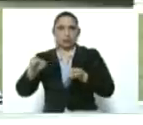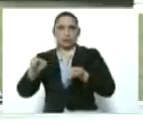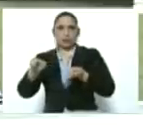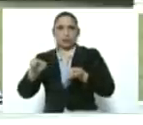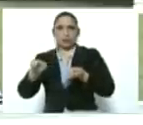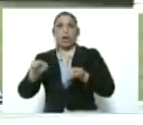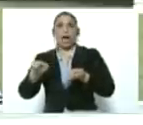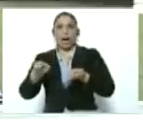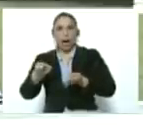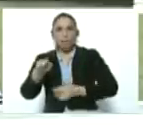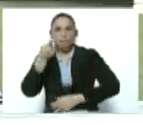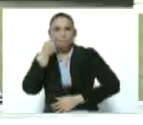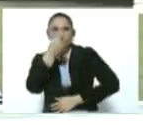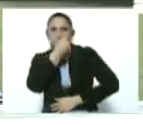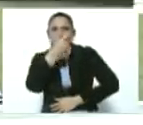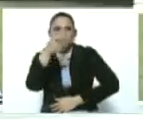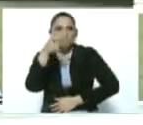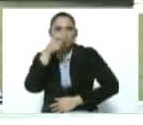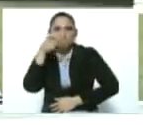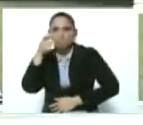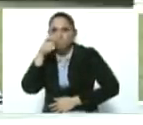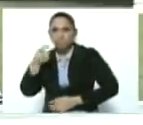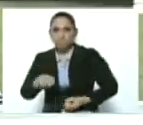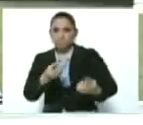bueno metiendo el ojo entregando